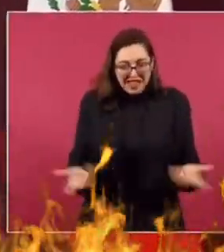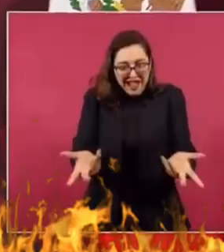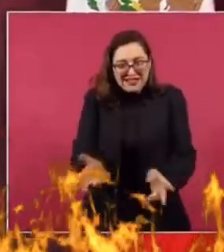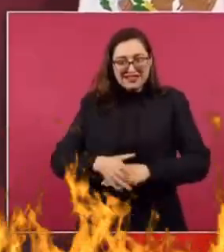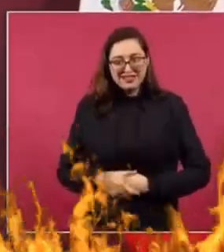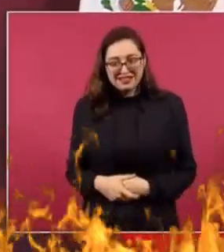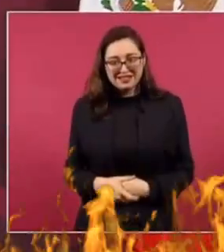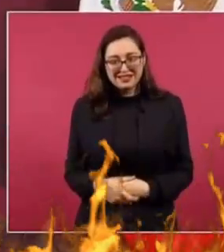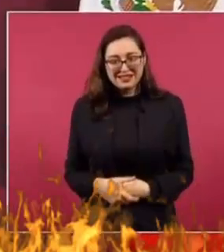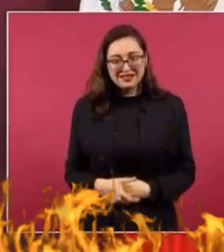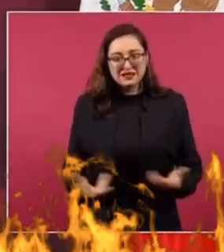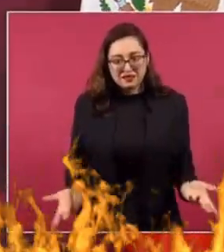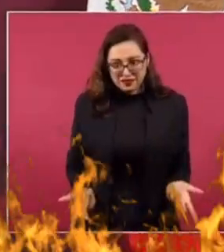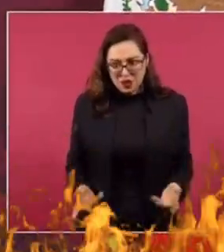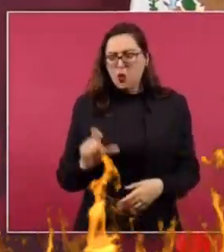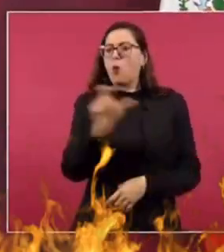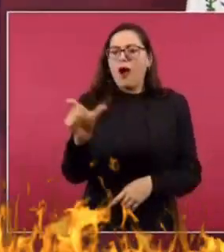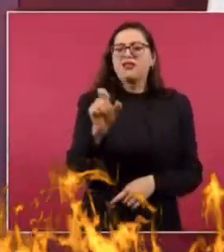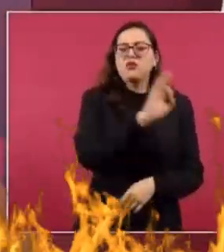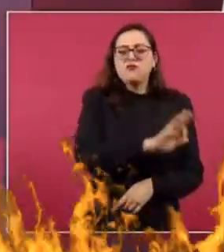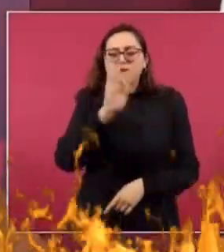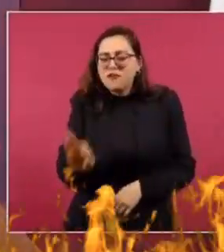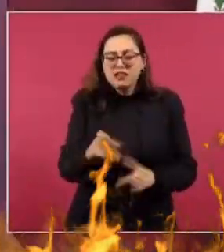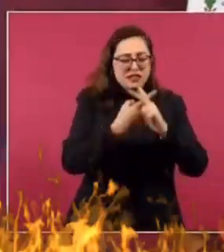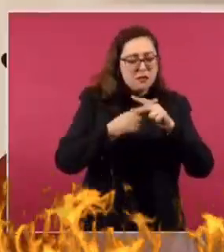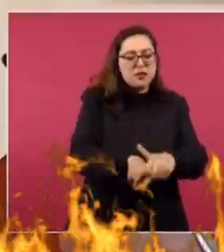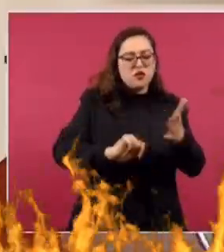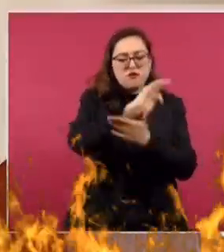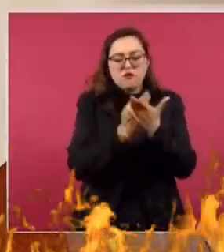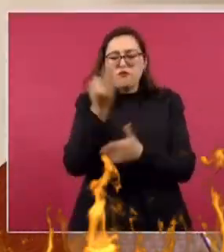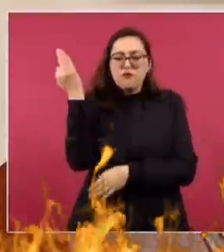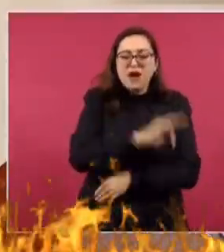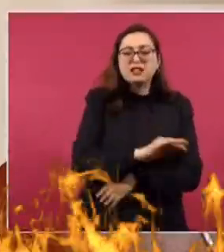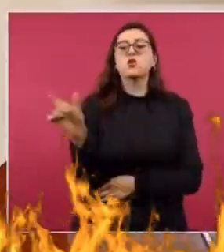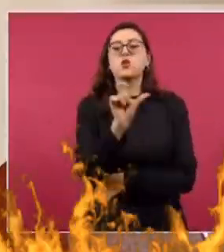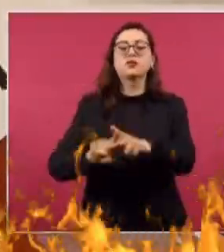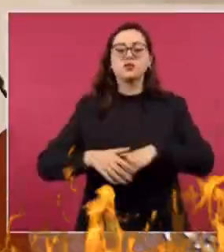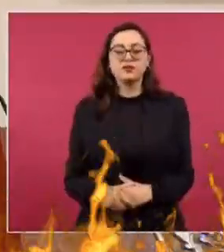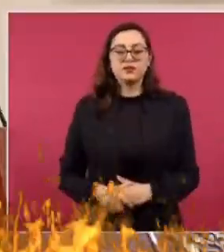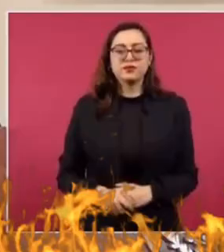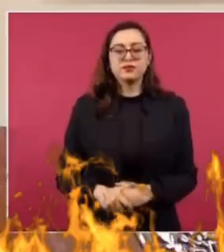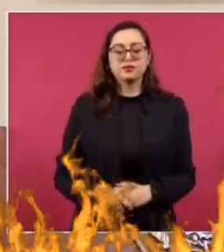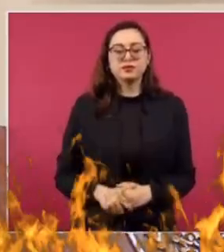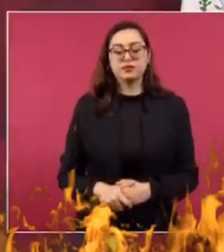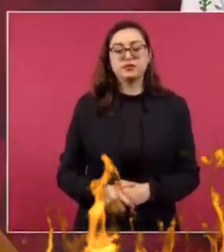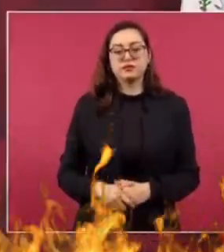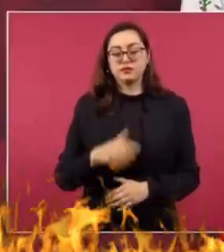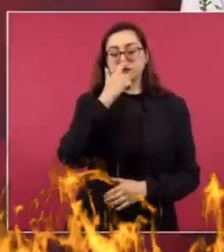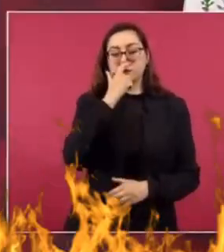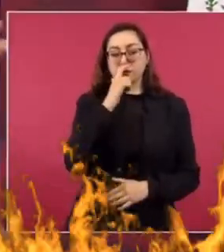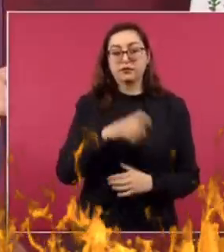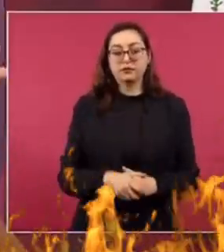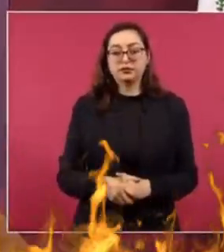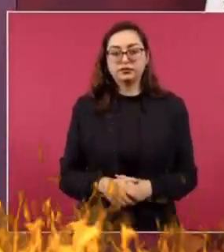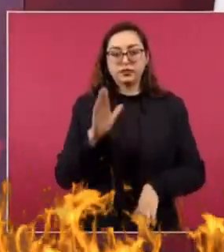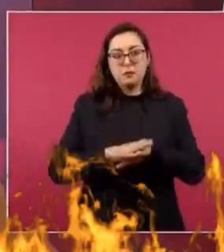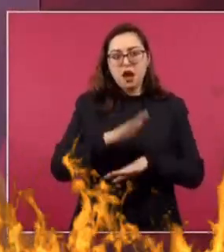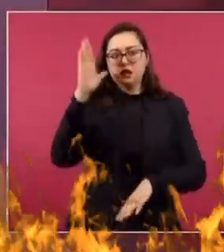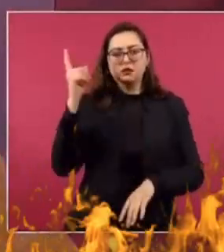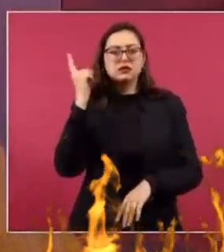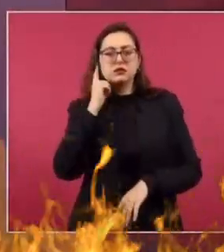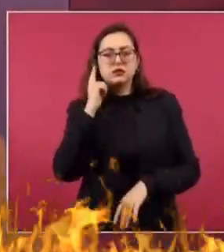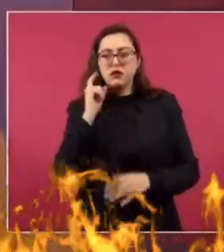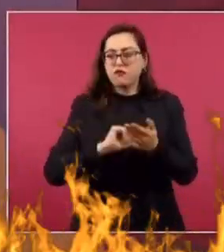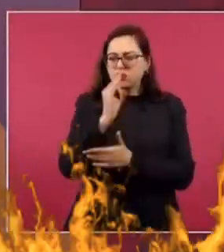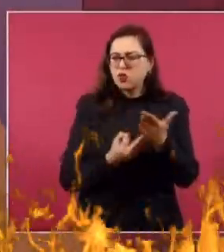de cuándo surgieron los procesos de facturación falsos. Yo empecé a escuchar de eso hace